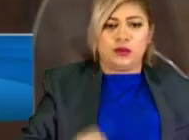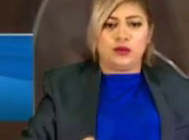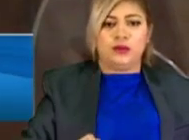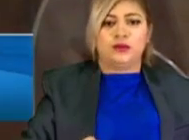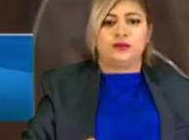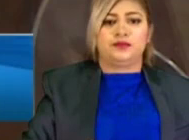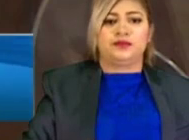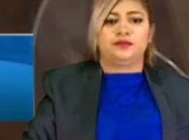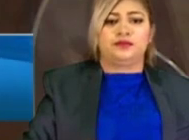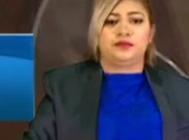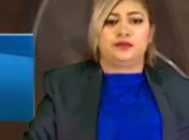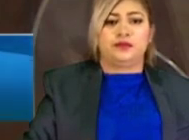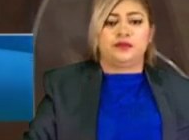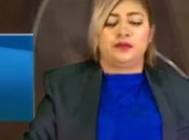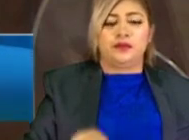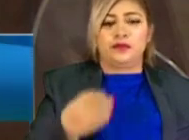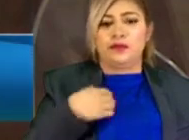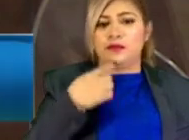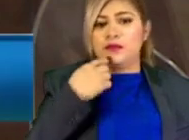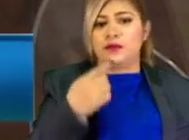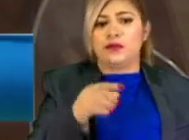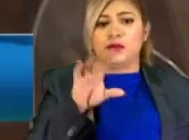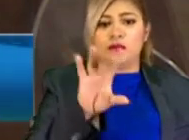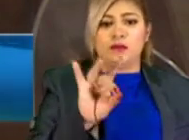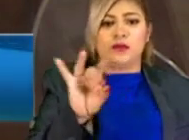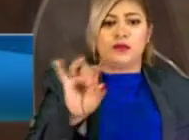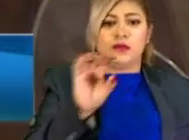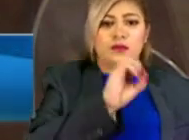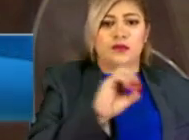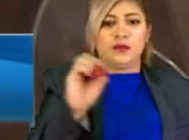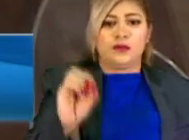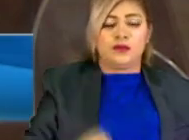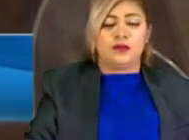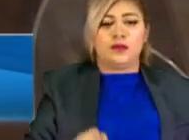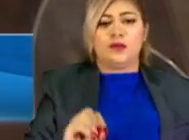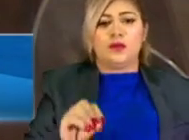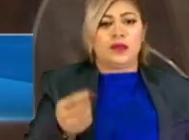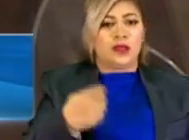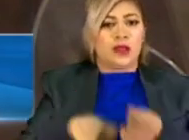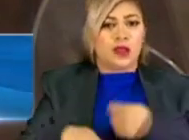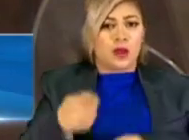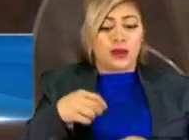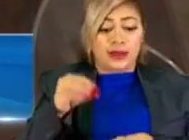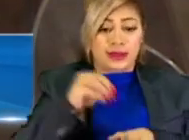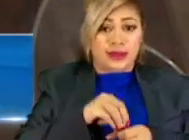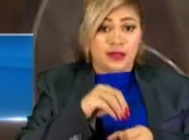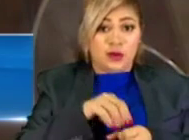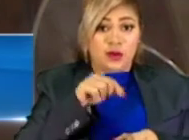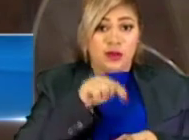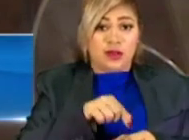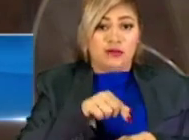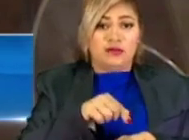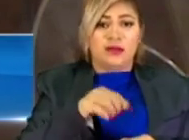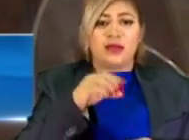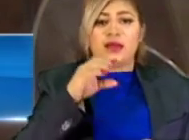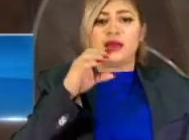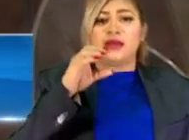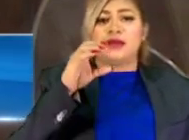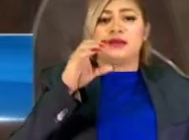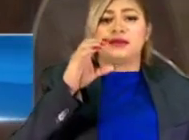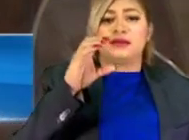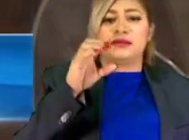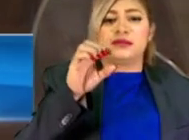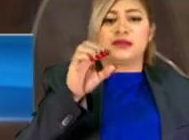resaltar que el 88% de los negocios emprendidos dentro del programa Capital Semilla